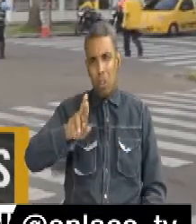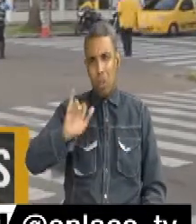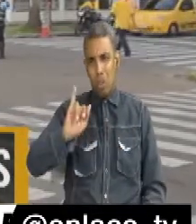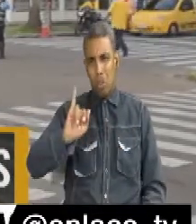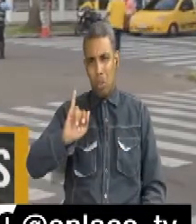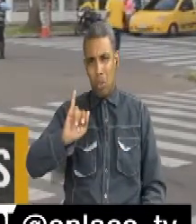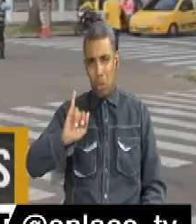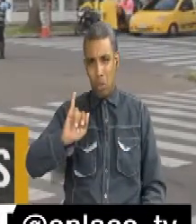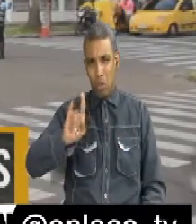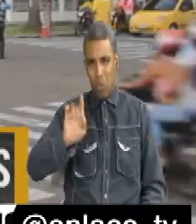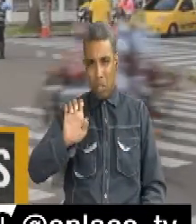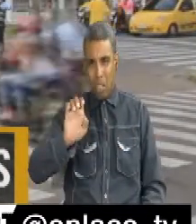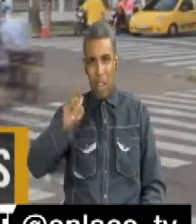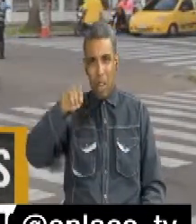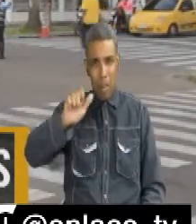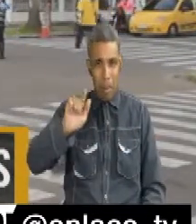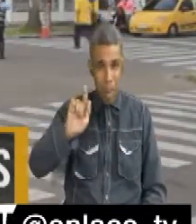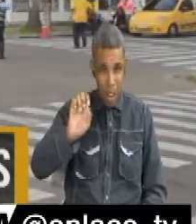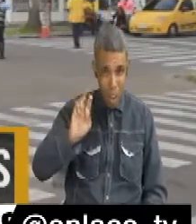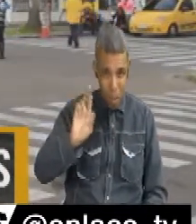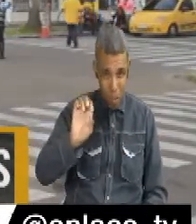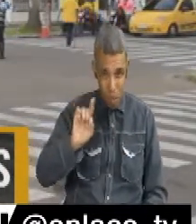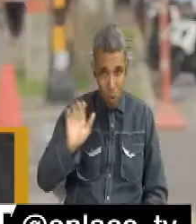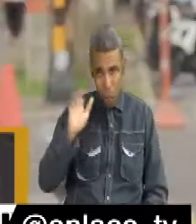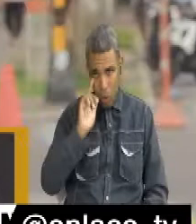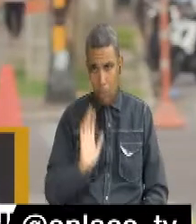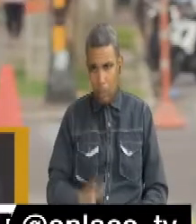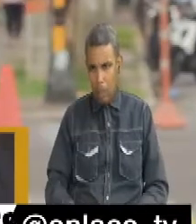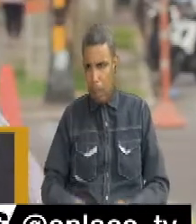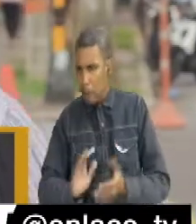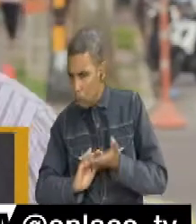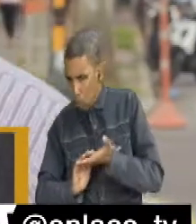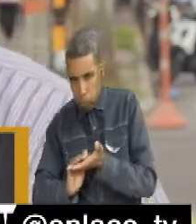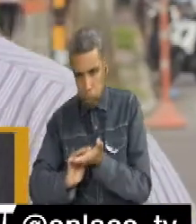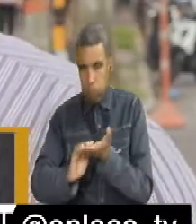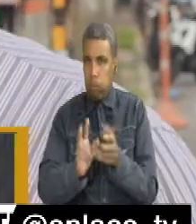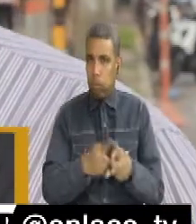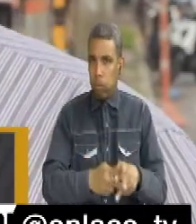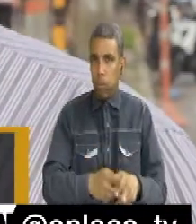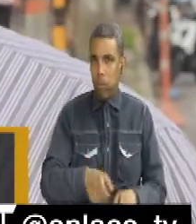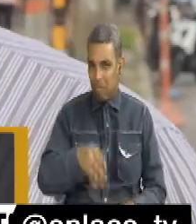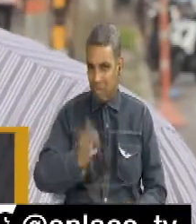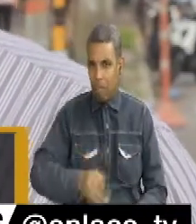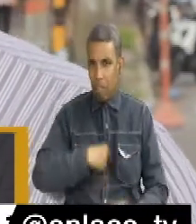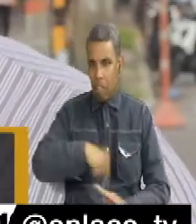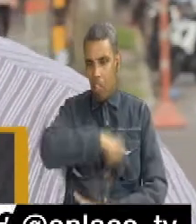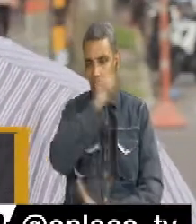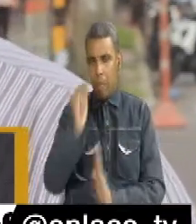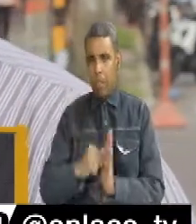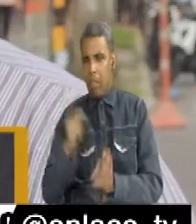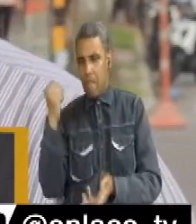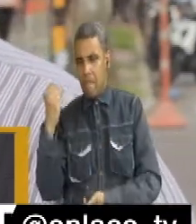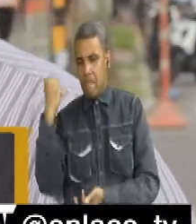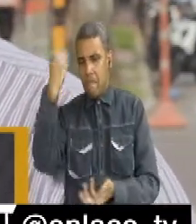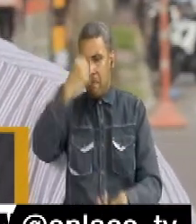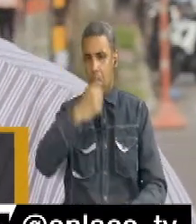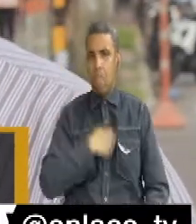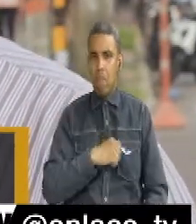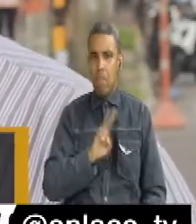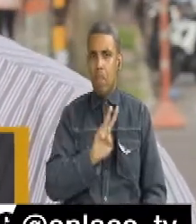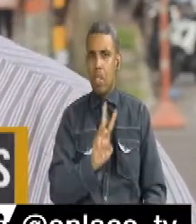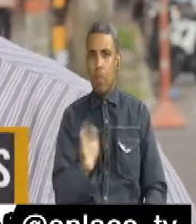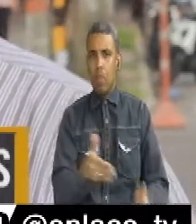invierten 9.324 millones de pesos. Y esta tecnología es lo que se está utilizando ahora en todo el